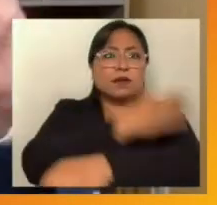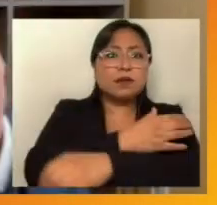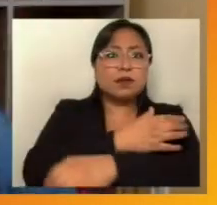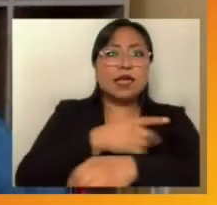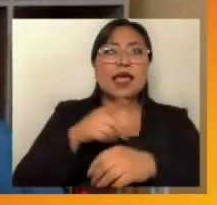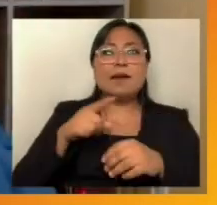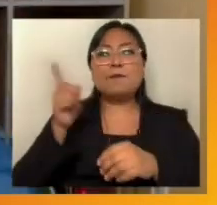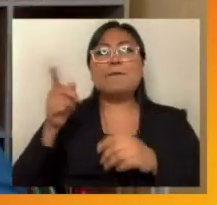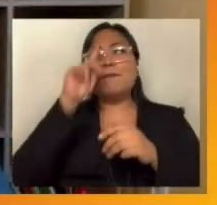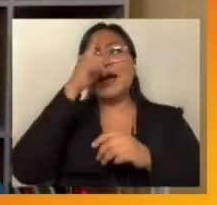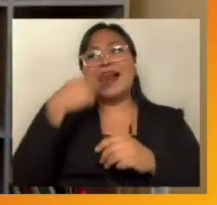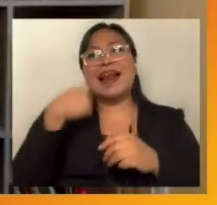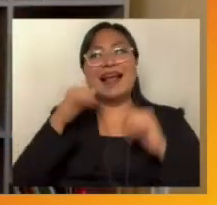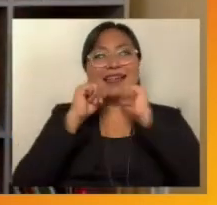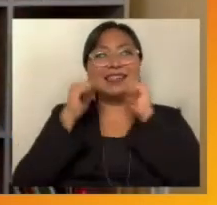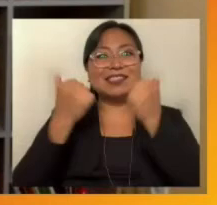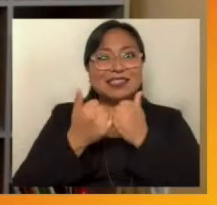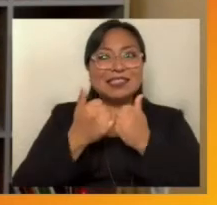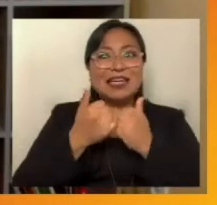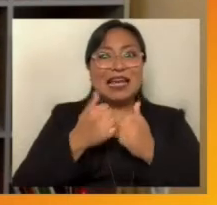¿Cómo le ha cambiado la vida